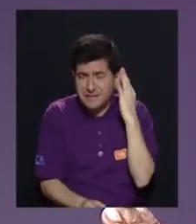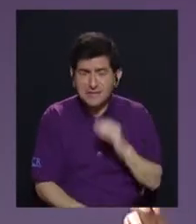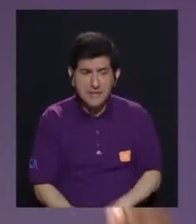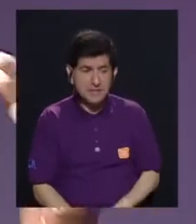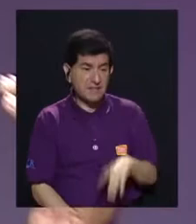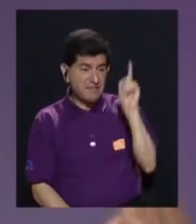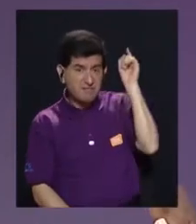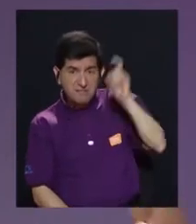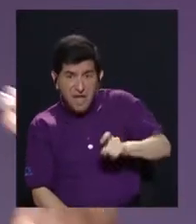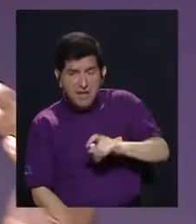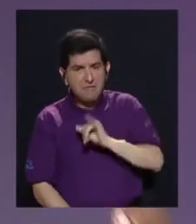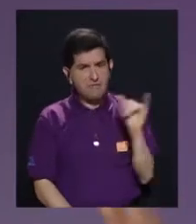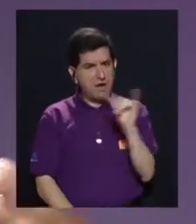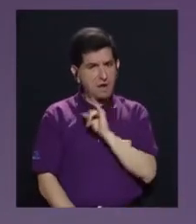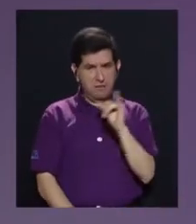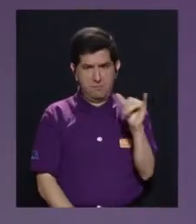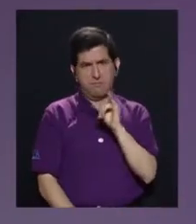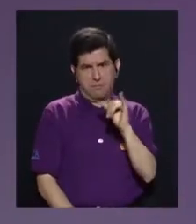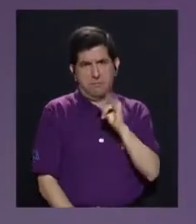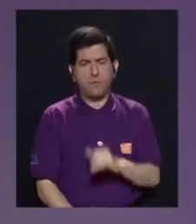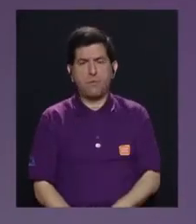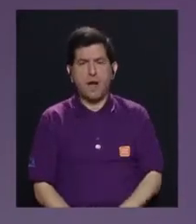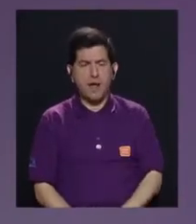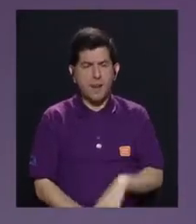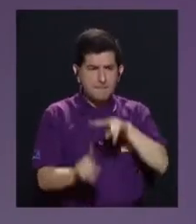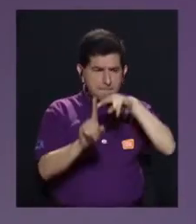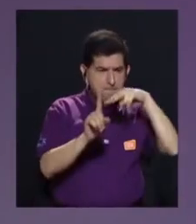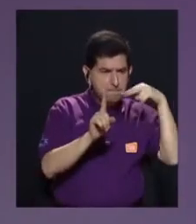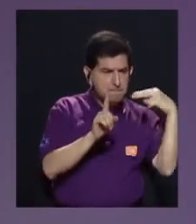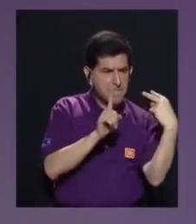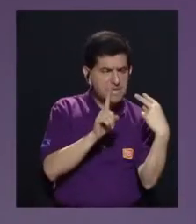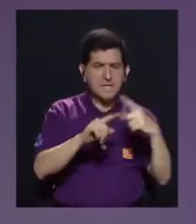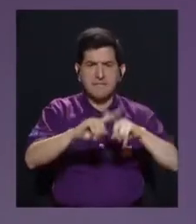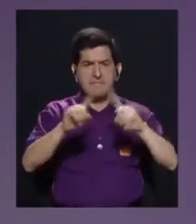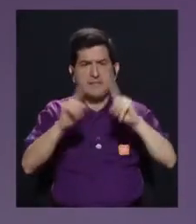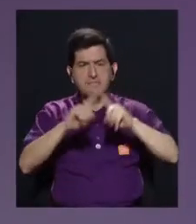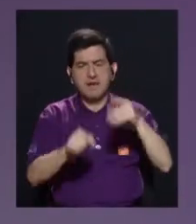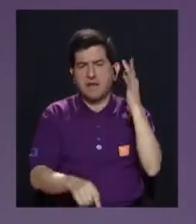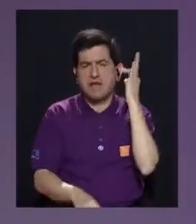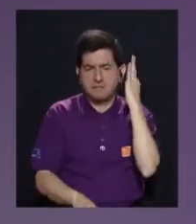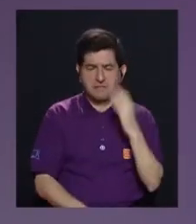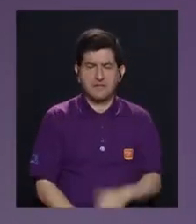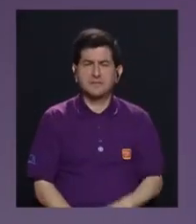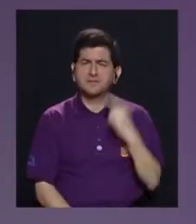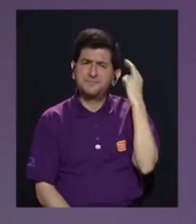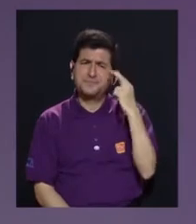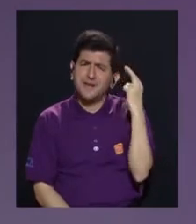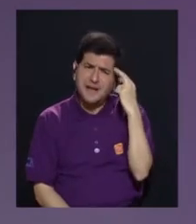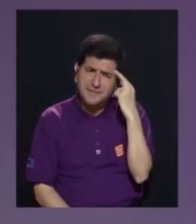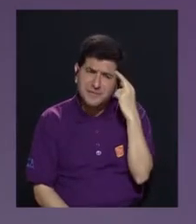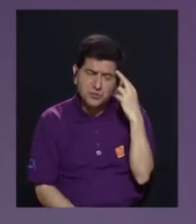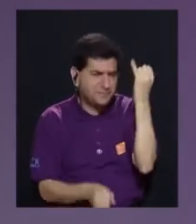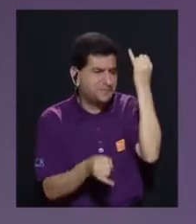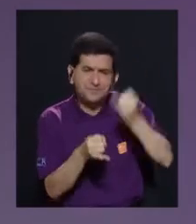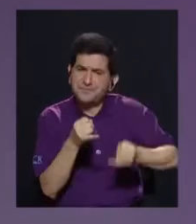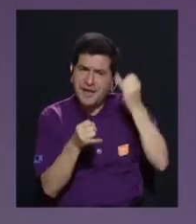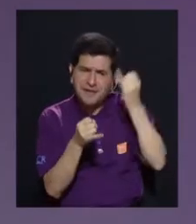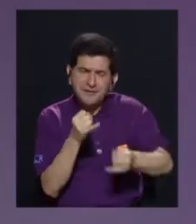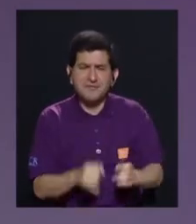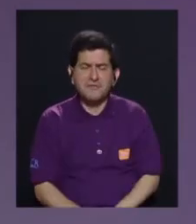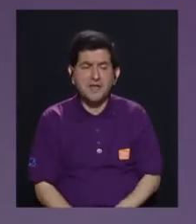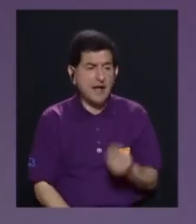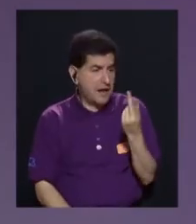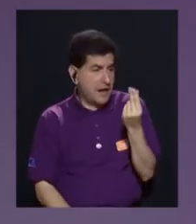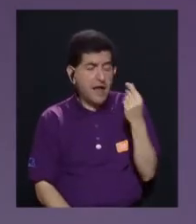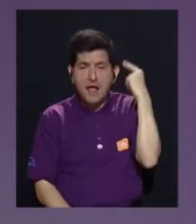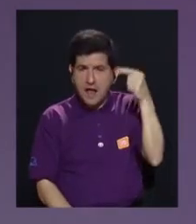tienen que tener también una una mirada de otras mujeres porque finalmente los recursos del